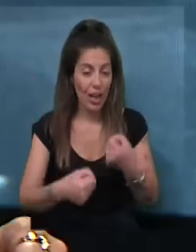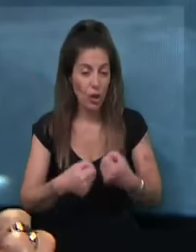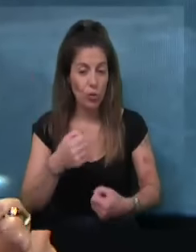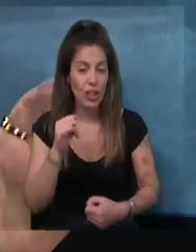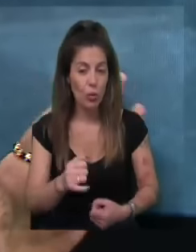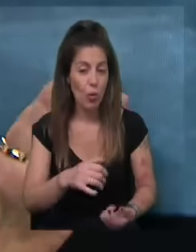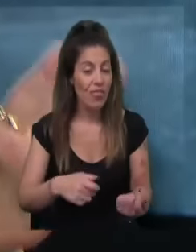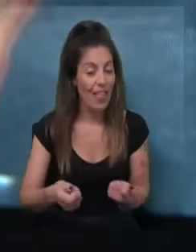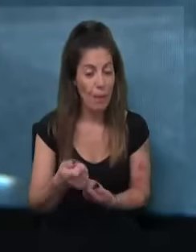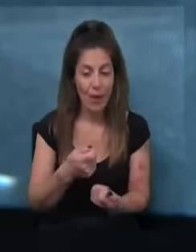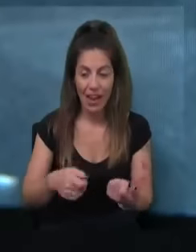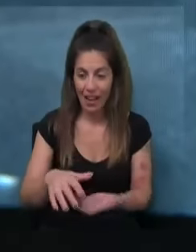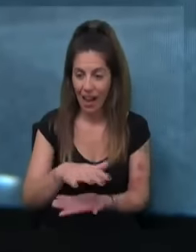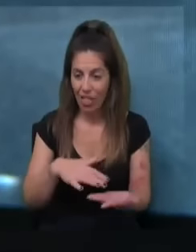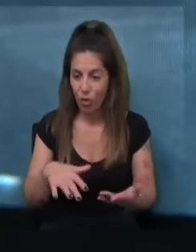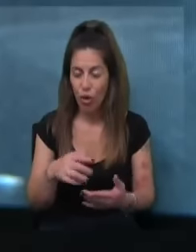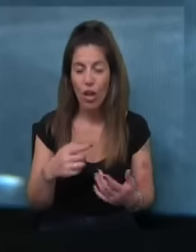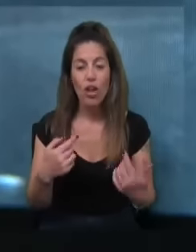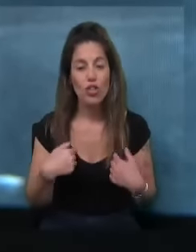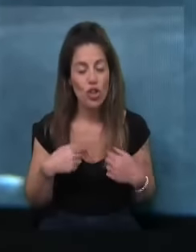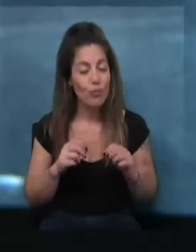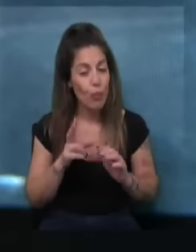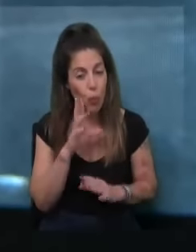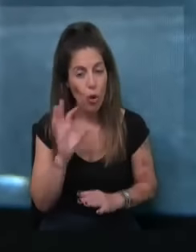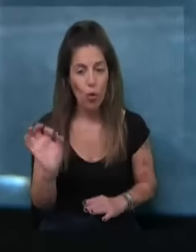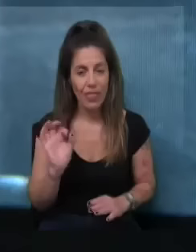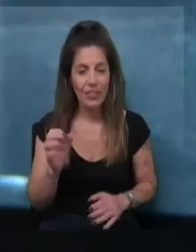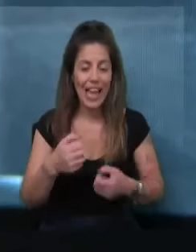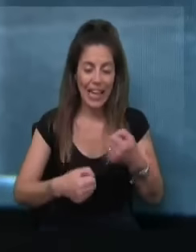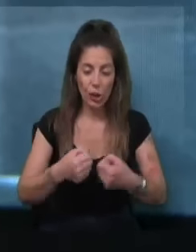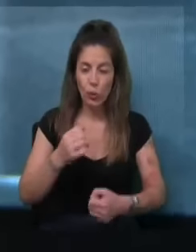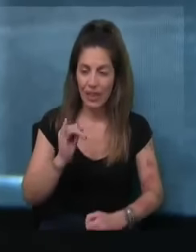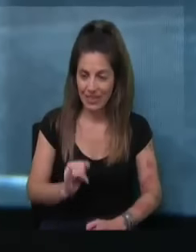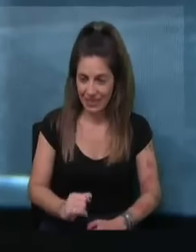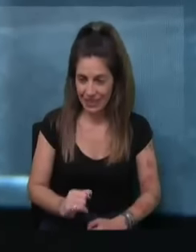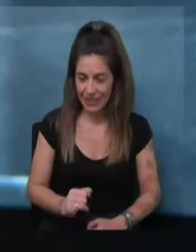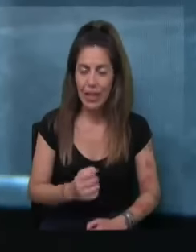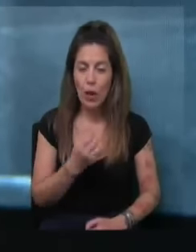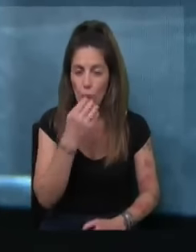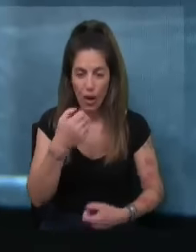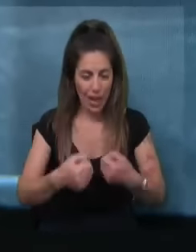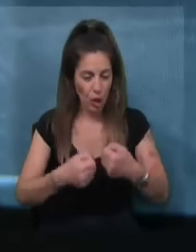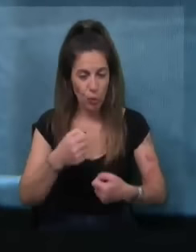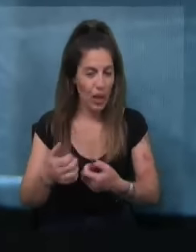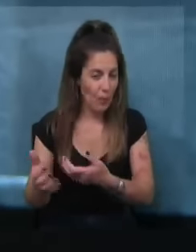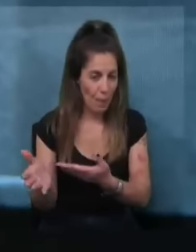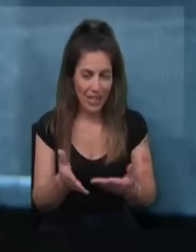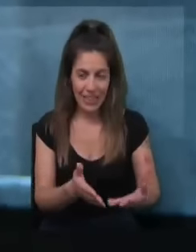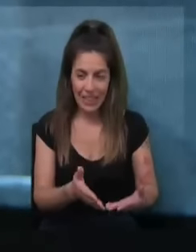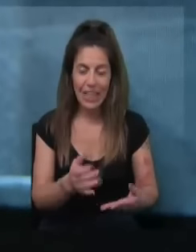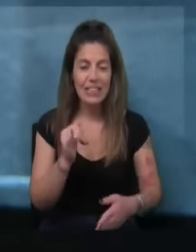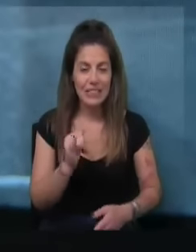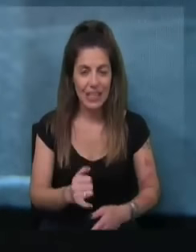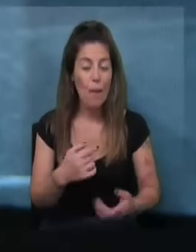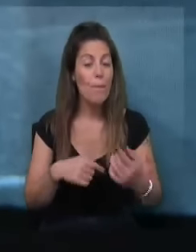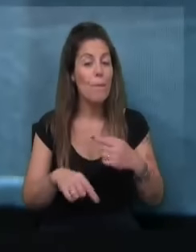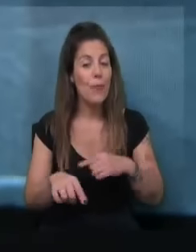del mercado entonces yo soy muy cautel industria la buena industria bienvenida